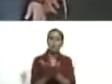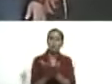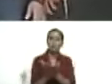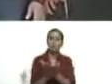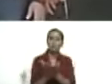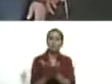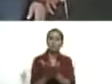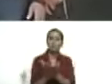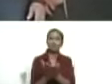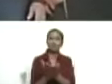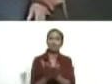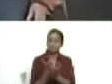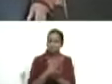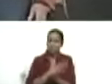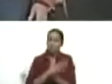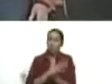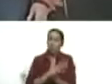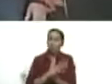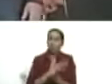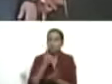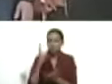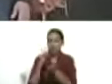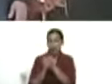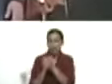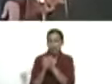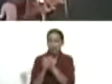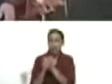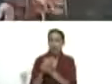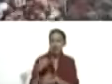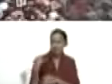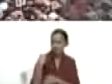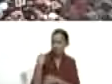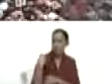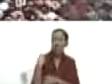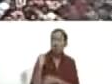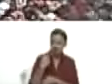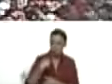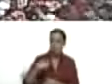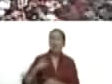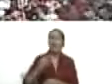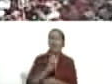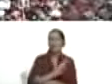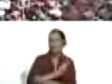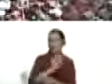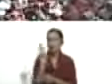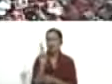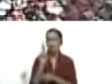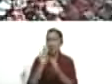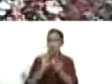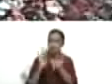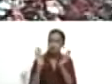Como diría un amigo mío, tenemos el récord mundial del mundo.